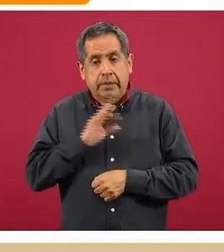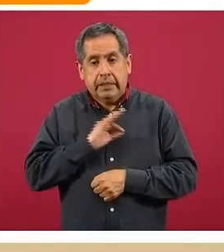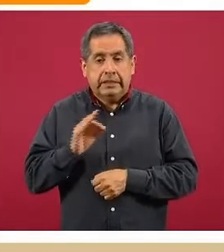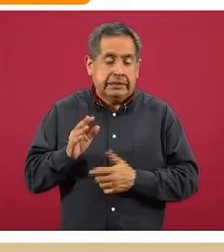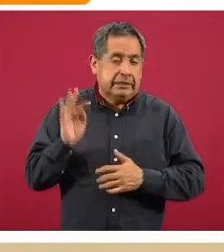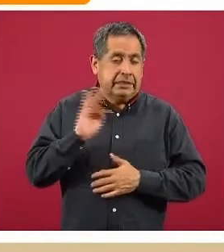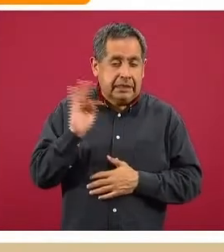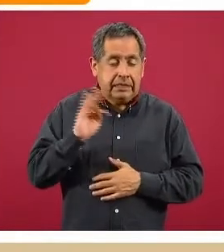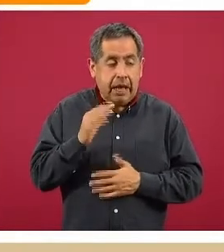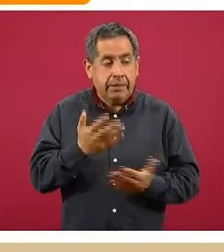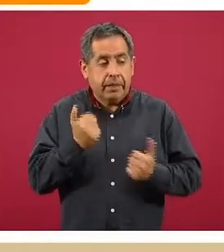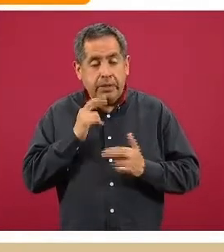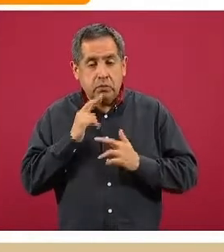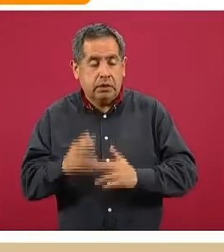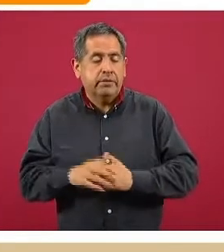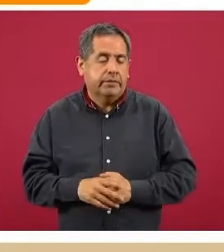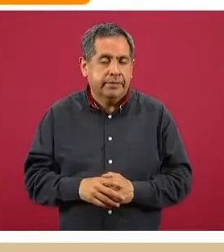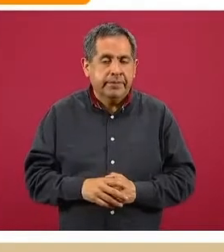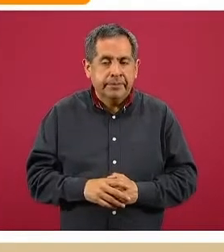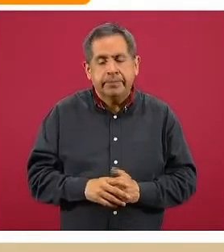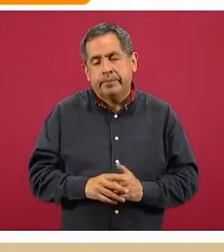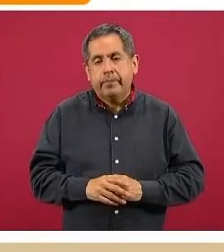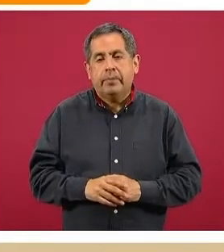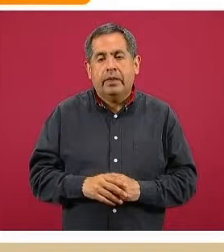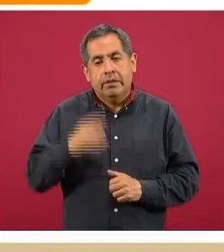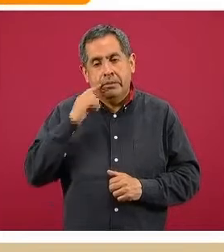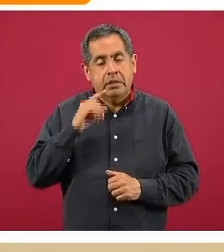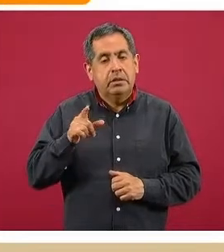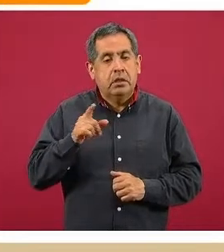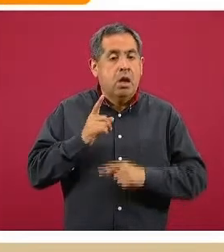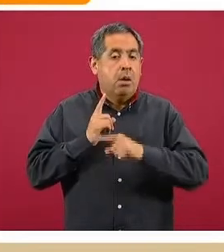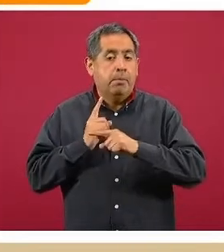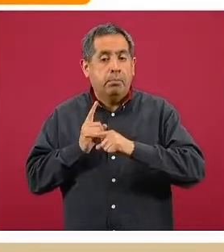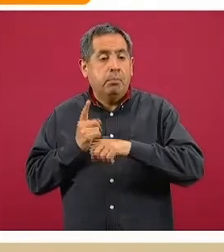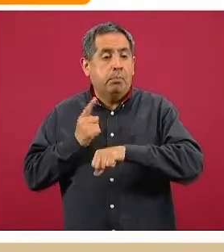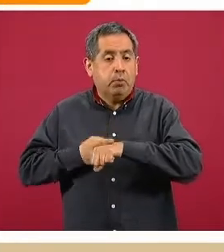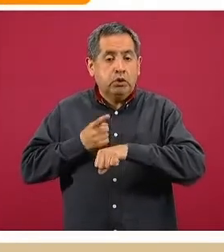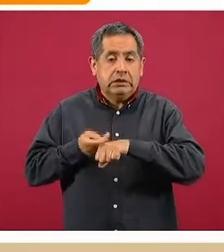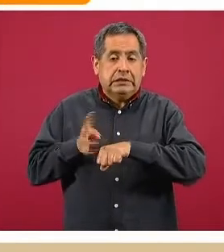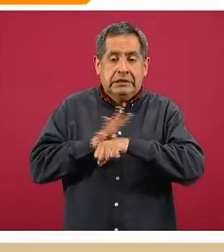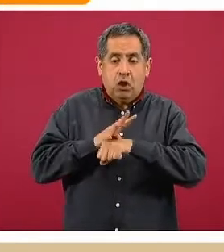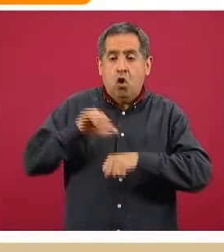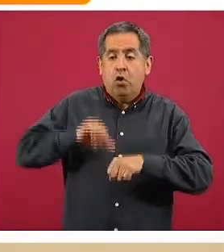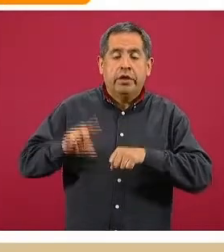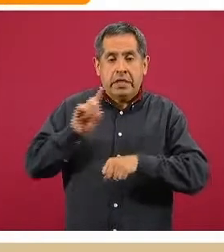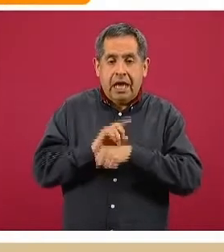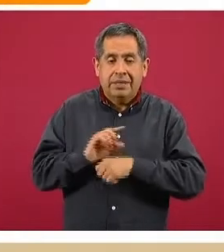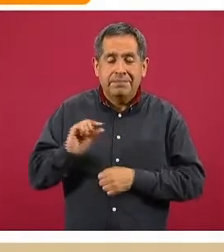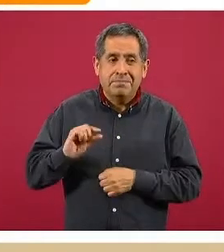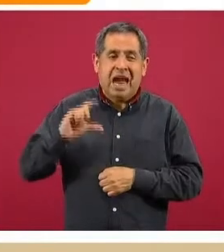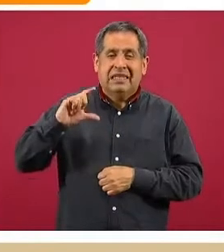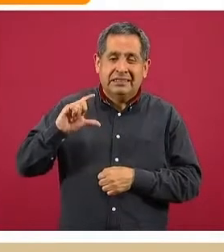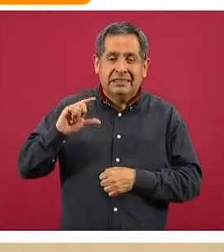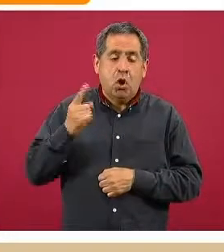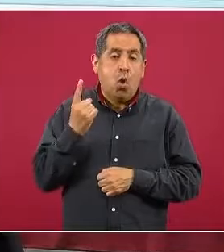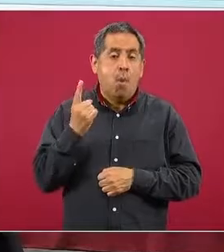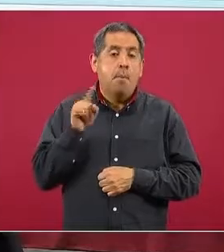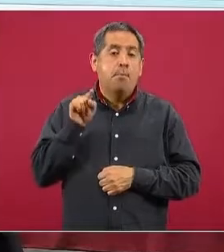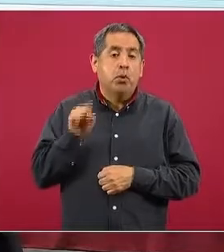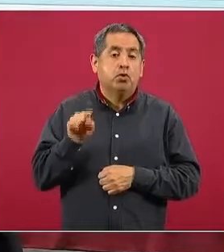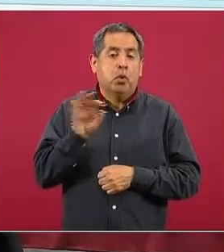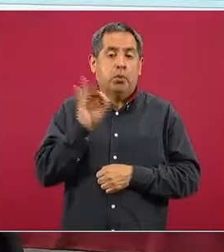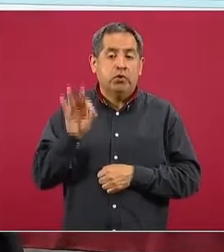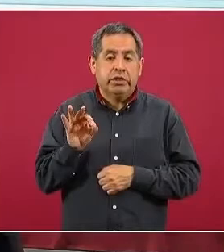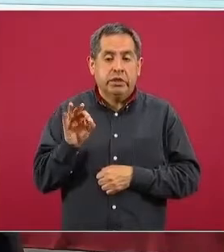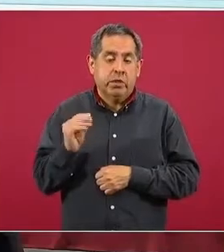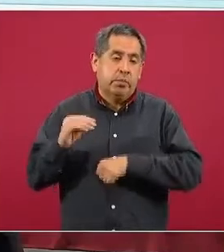un resultado. Como podemos ver, el porcentaje de positividad para el día de hoy tuvo un incremento de 1 punto porcentual,